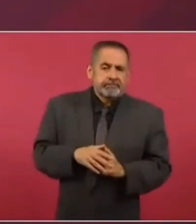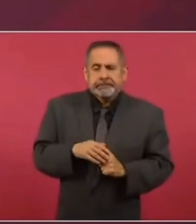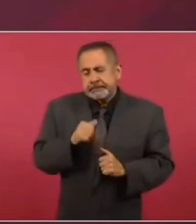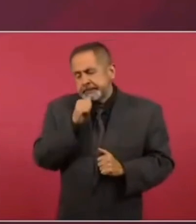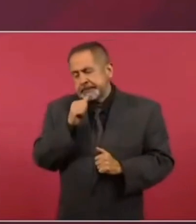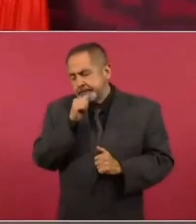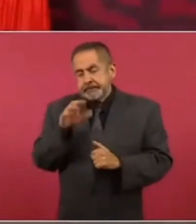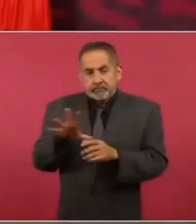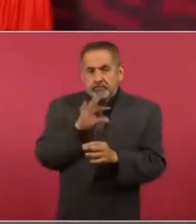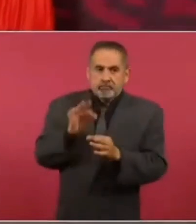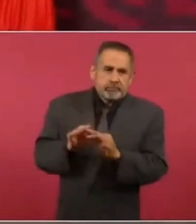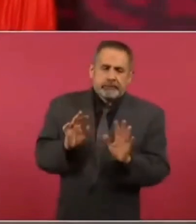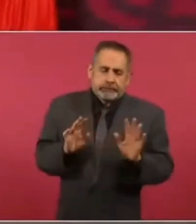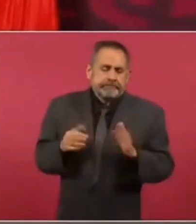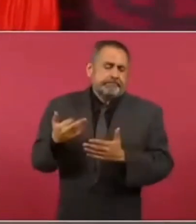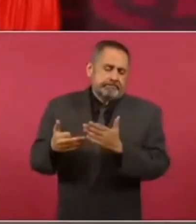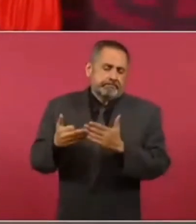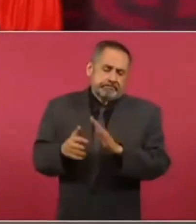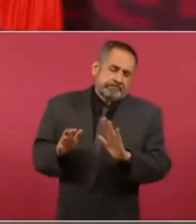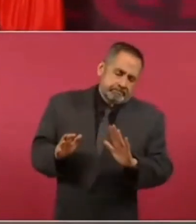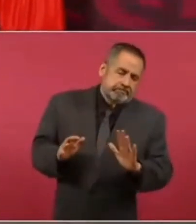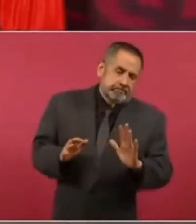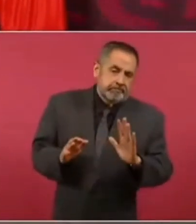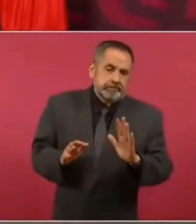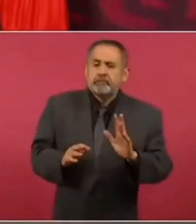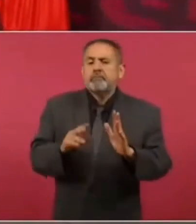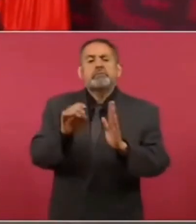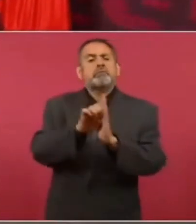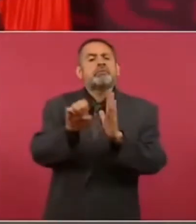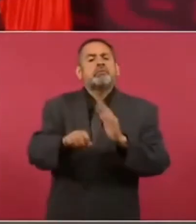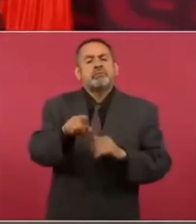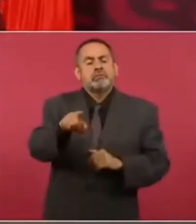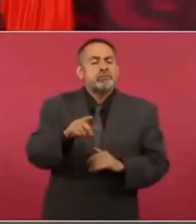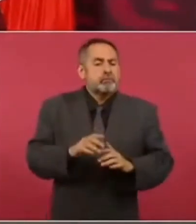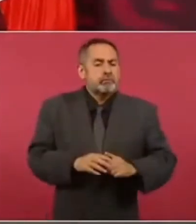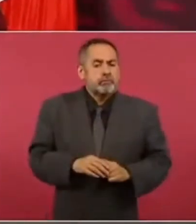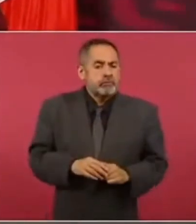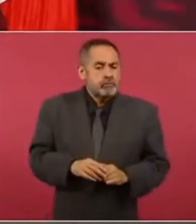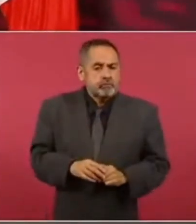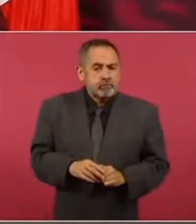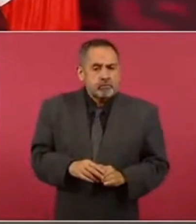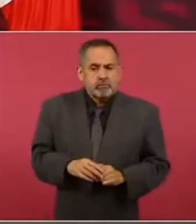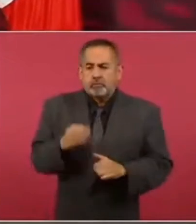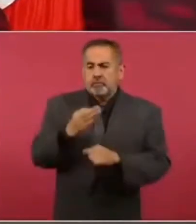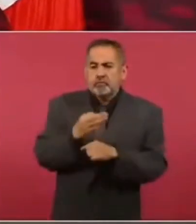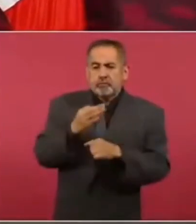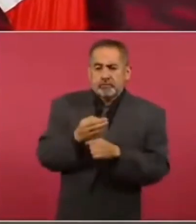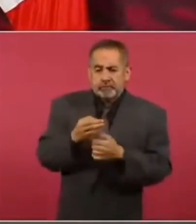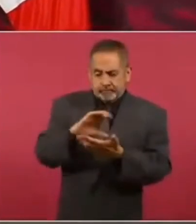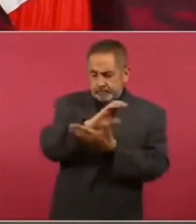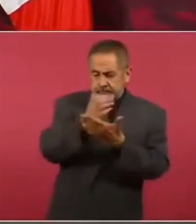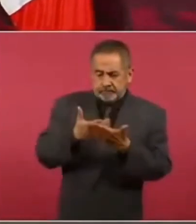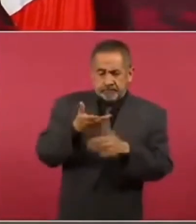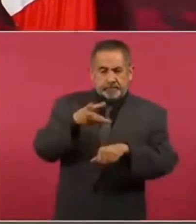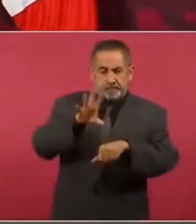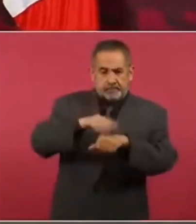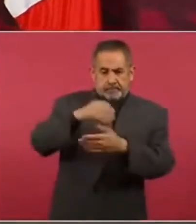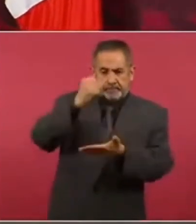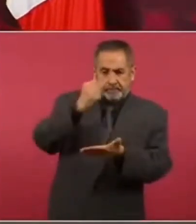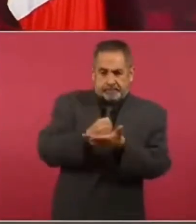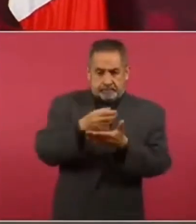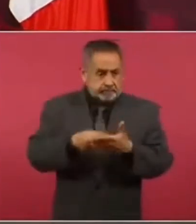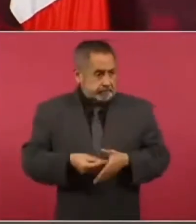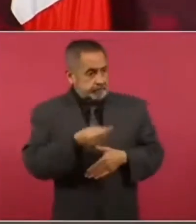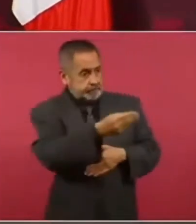todavía, por ejemplo, ya no se dan concesiones para la